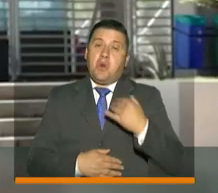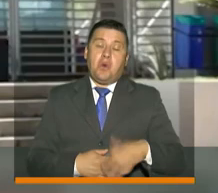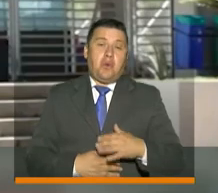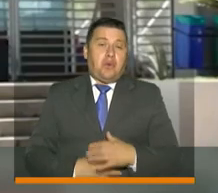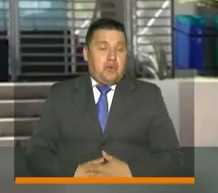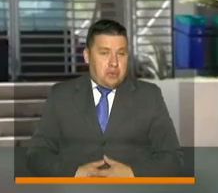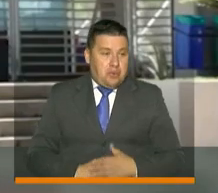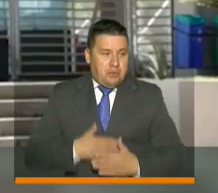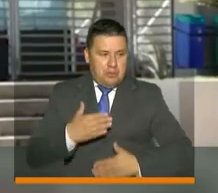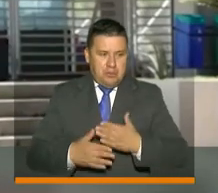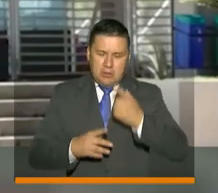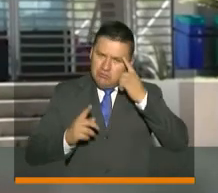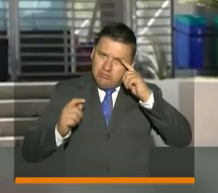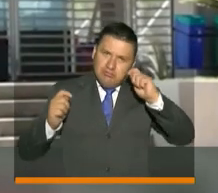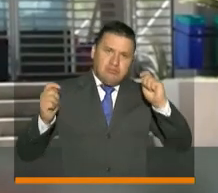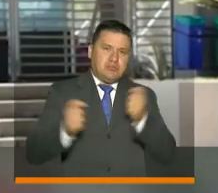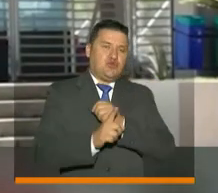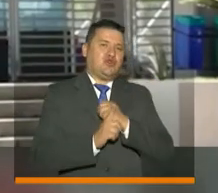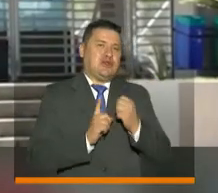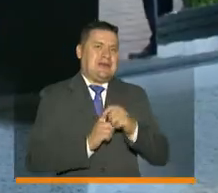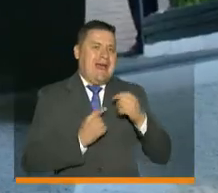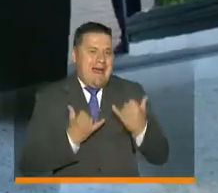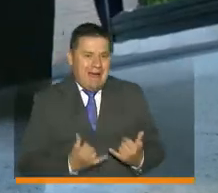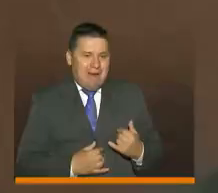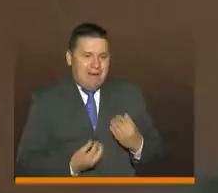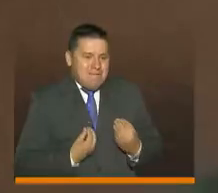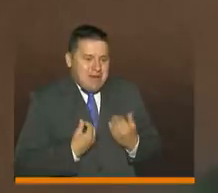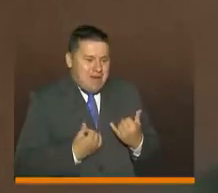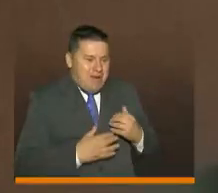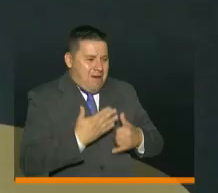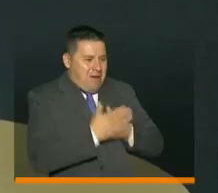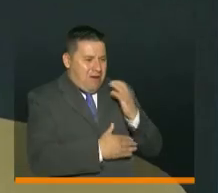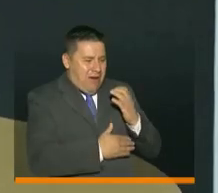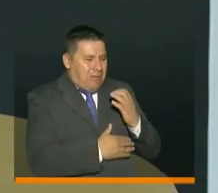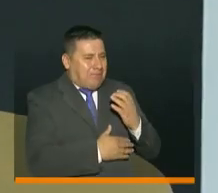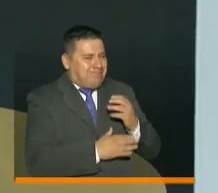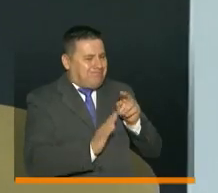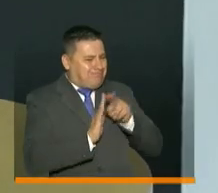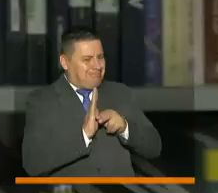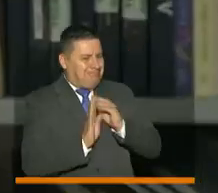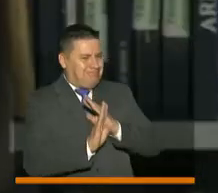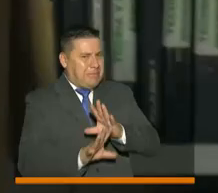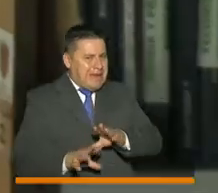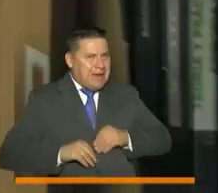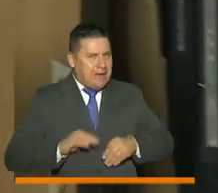parte del proceso de transformación social que está viviendo el país. Siguiendo los protocolos de